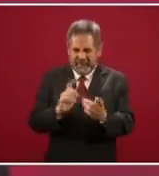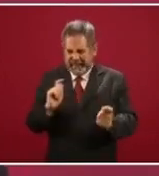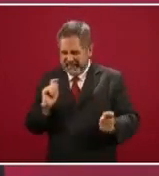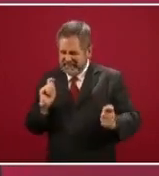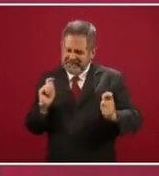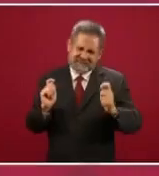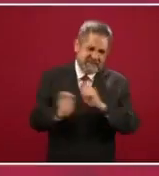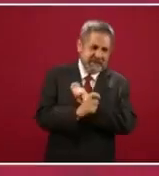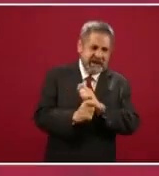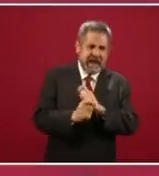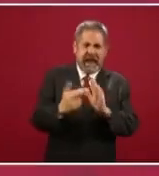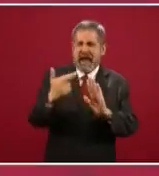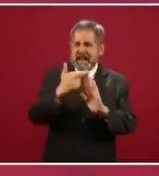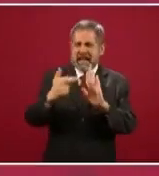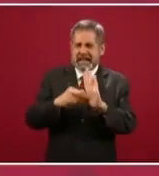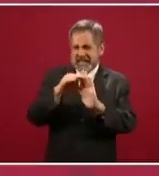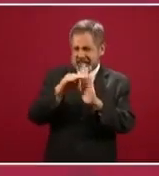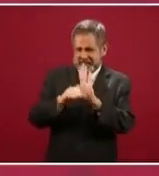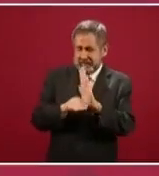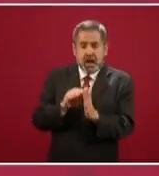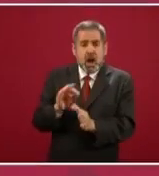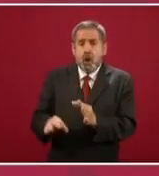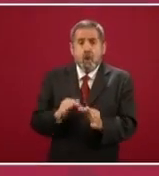transformación. Ya.